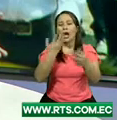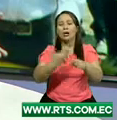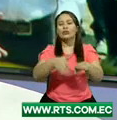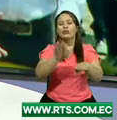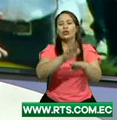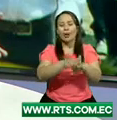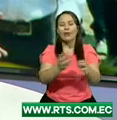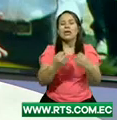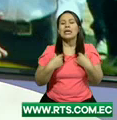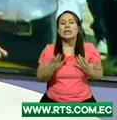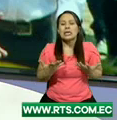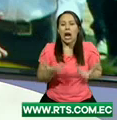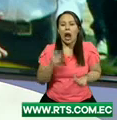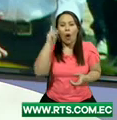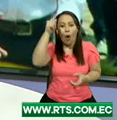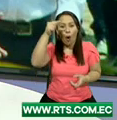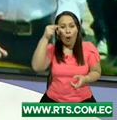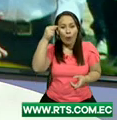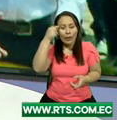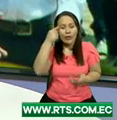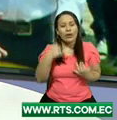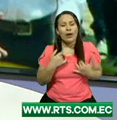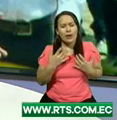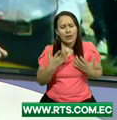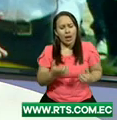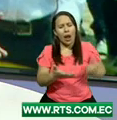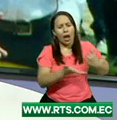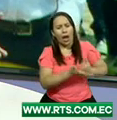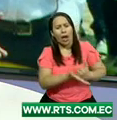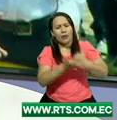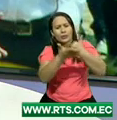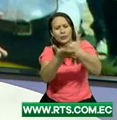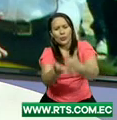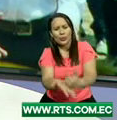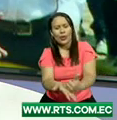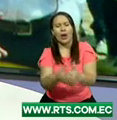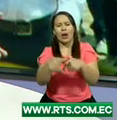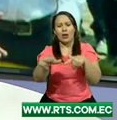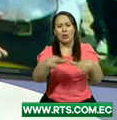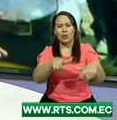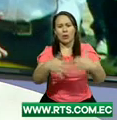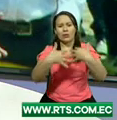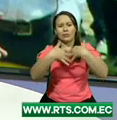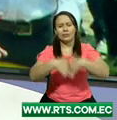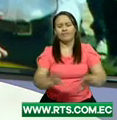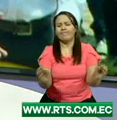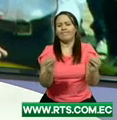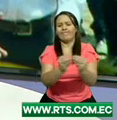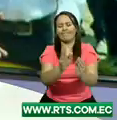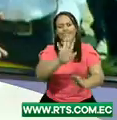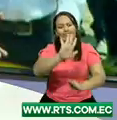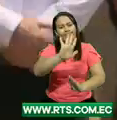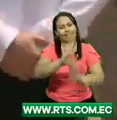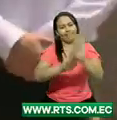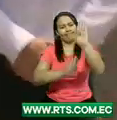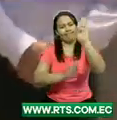puntos la intención del gobierno nacional de hacer de este sector uno de los más eficientes